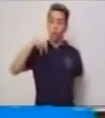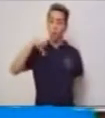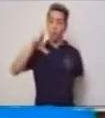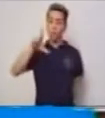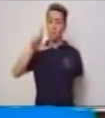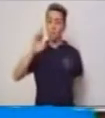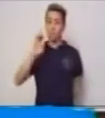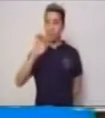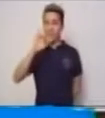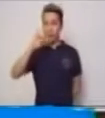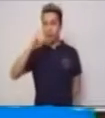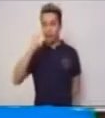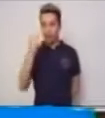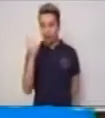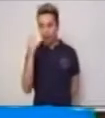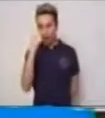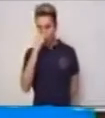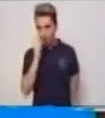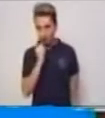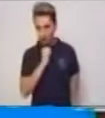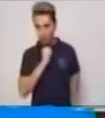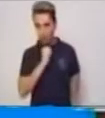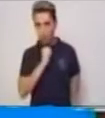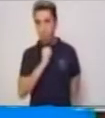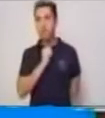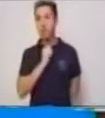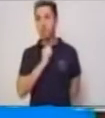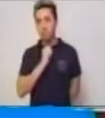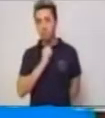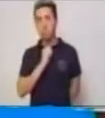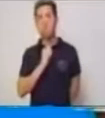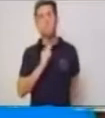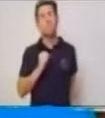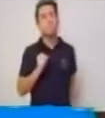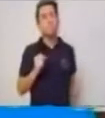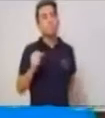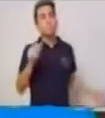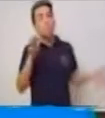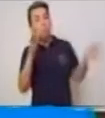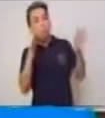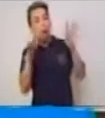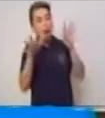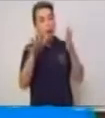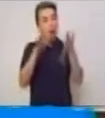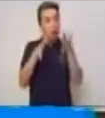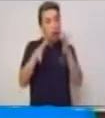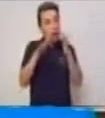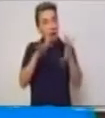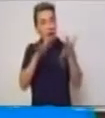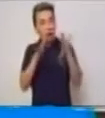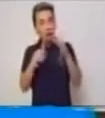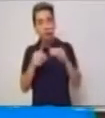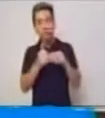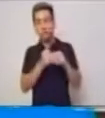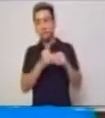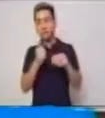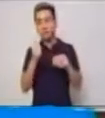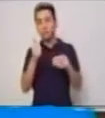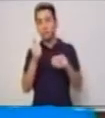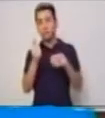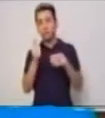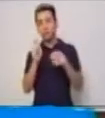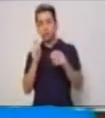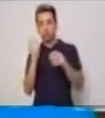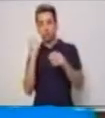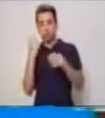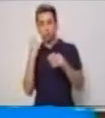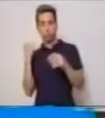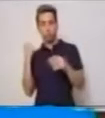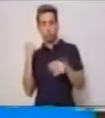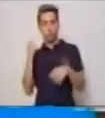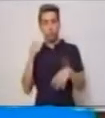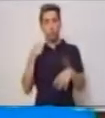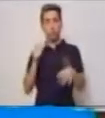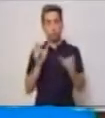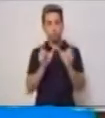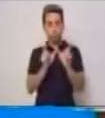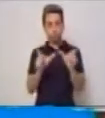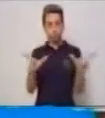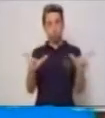Las oraciones complejas se van a parecer un poquito a las compuestas,